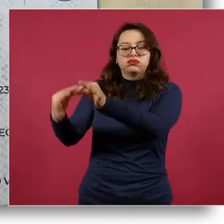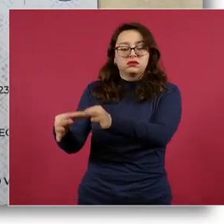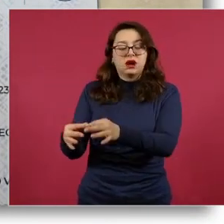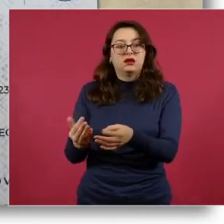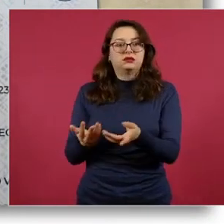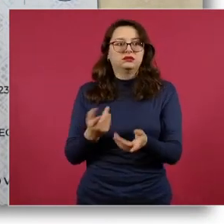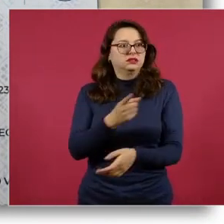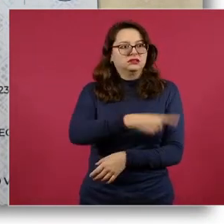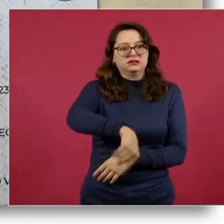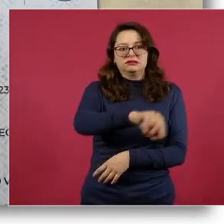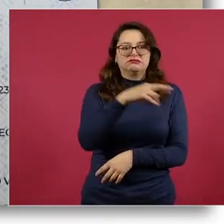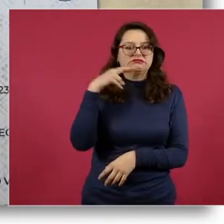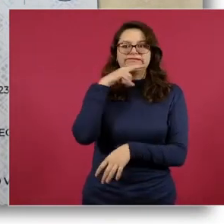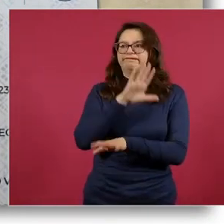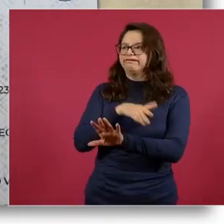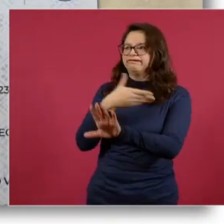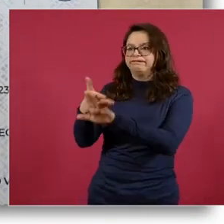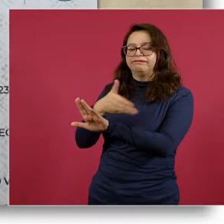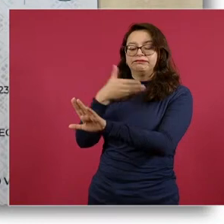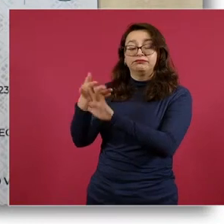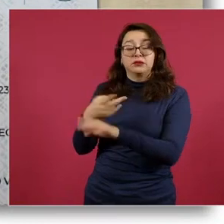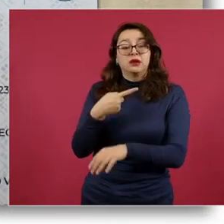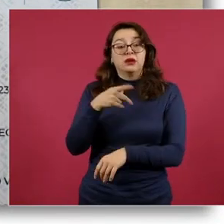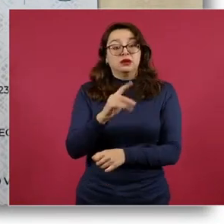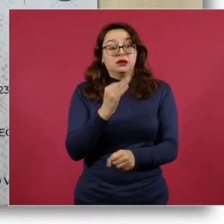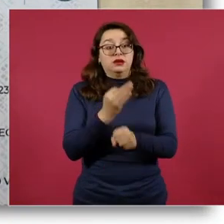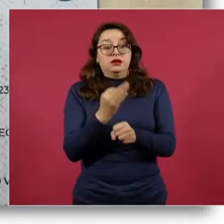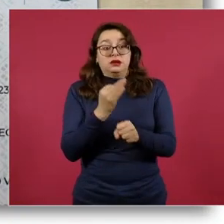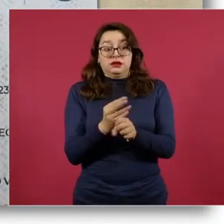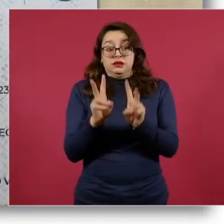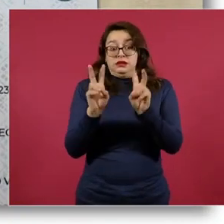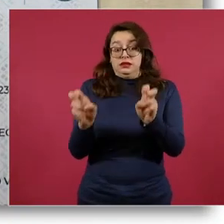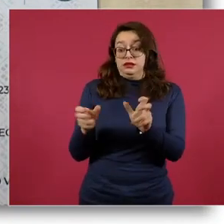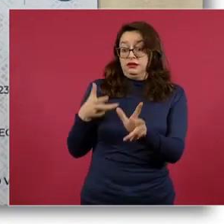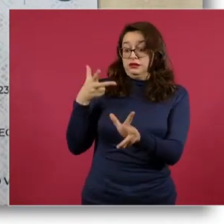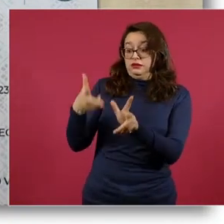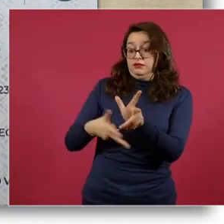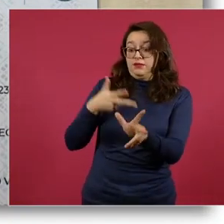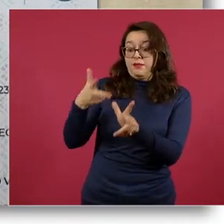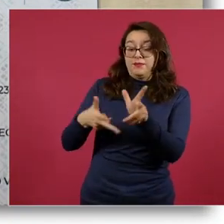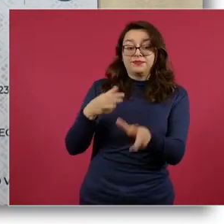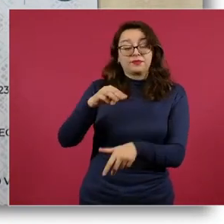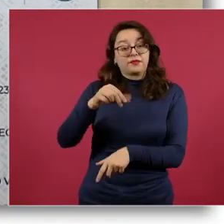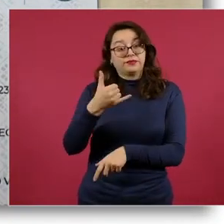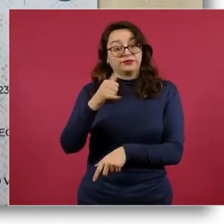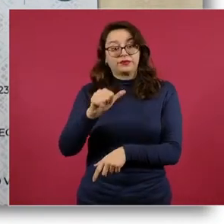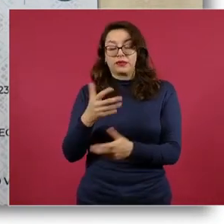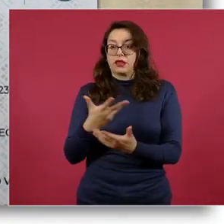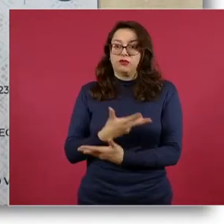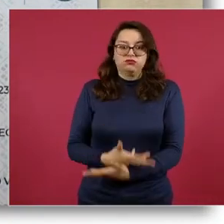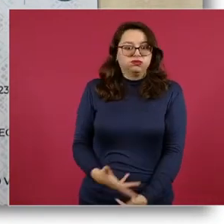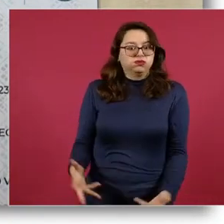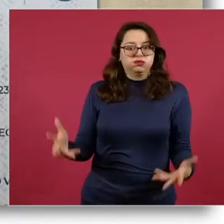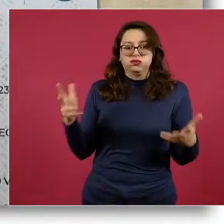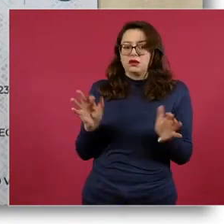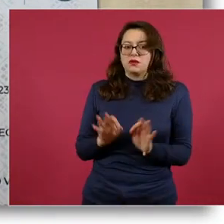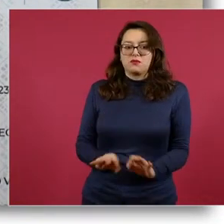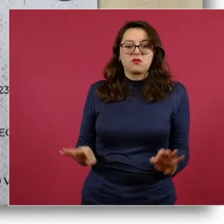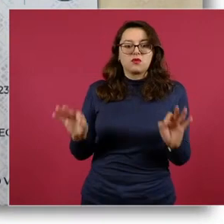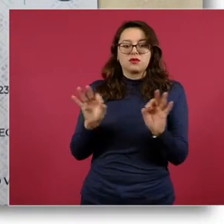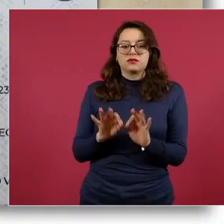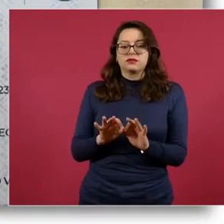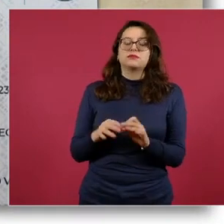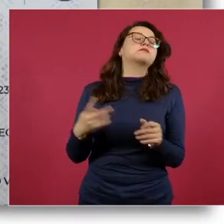esta obra ferroviaria, el Tren Maya, es una de las más importantes en mucho tiempo. Como